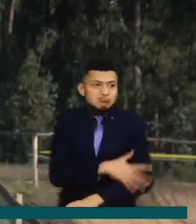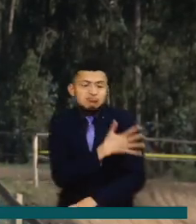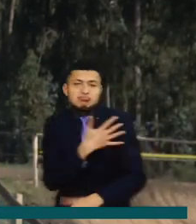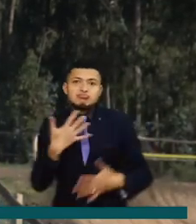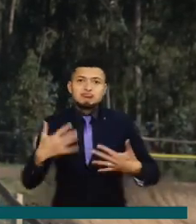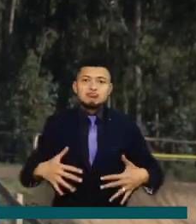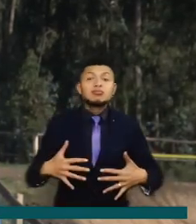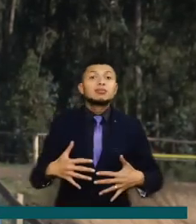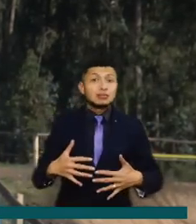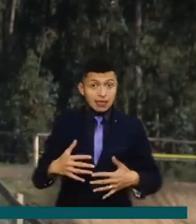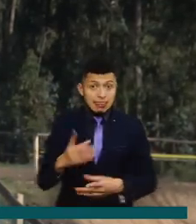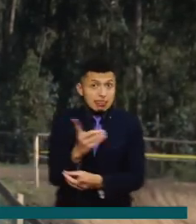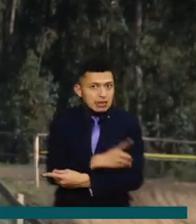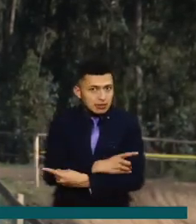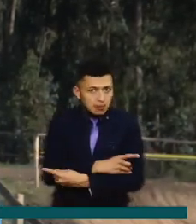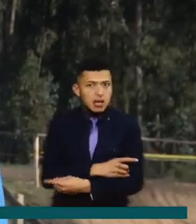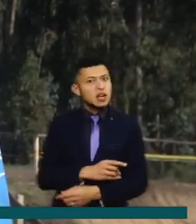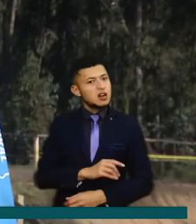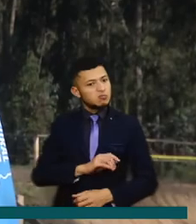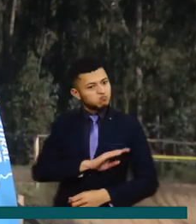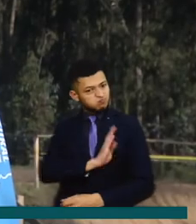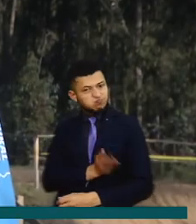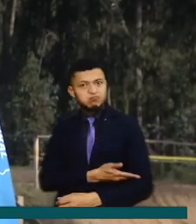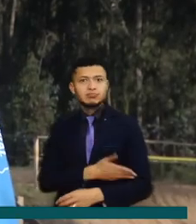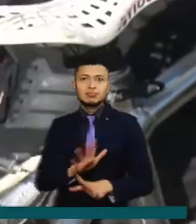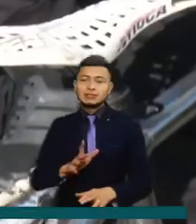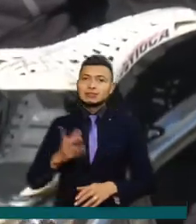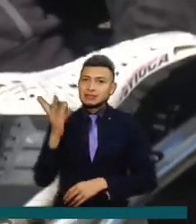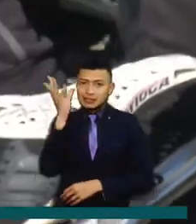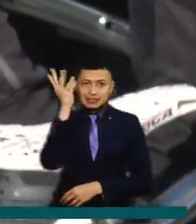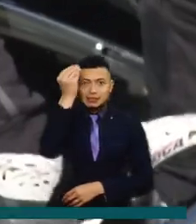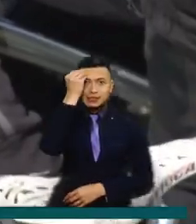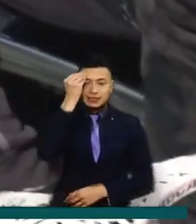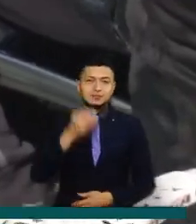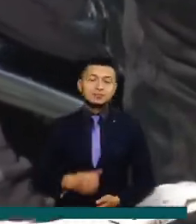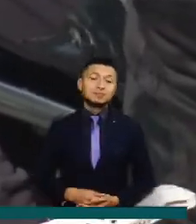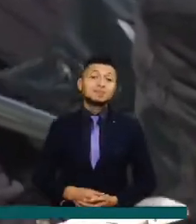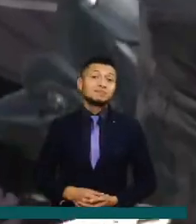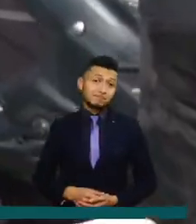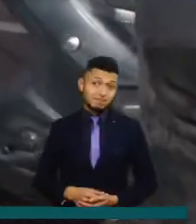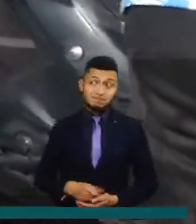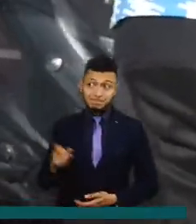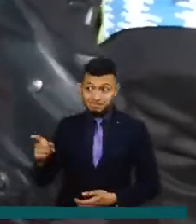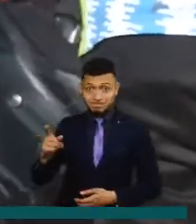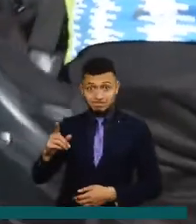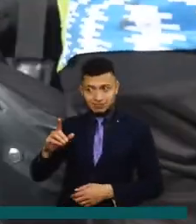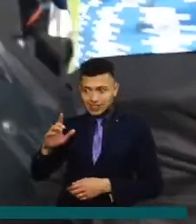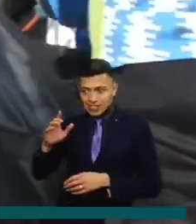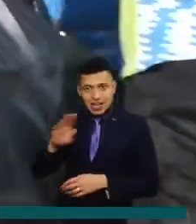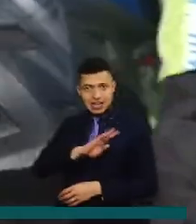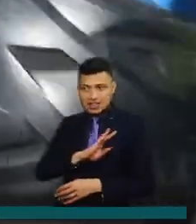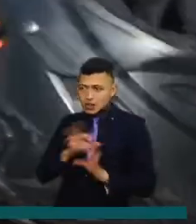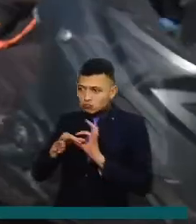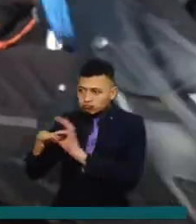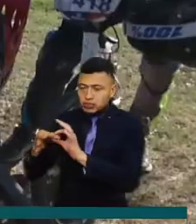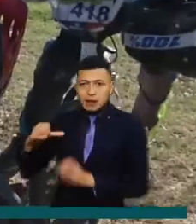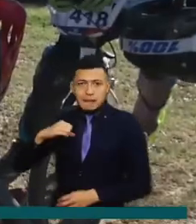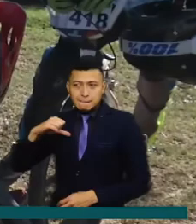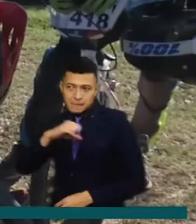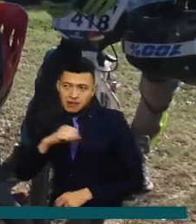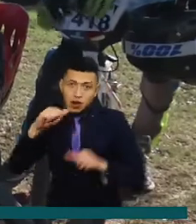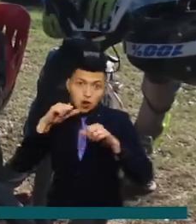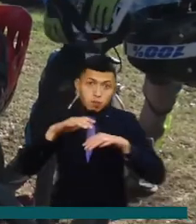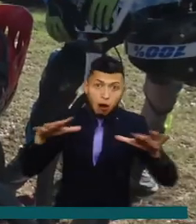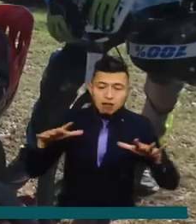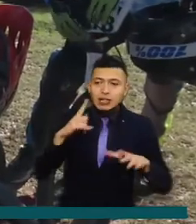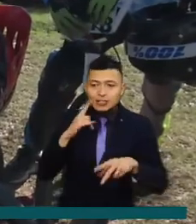la disciplina, la potencia que hay que desarrollar en este deporte. El municipio ha llevado a cabo varios convenios con entidades públicas y privadas